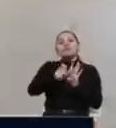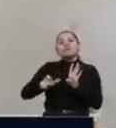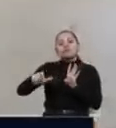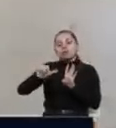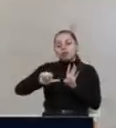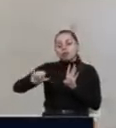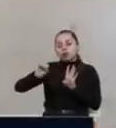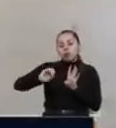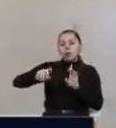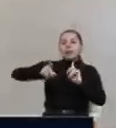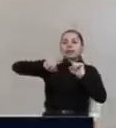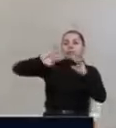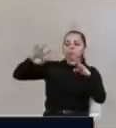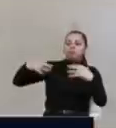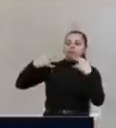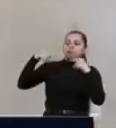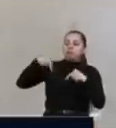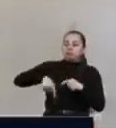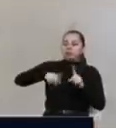también ante el país,